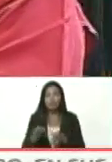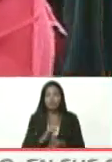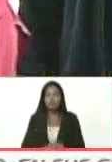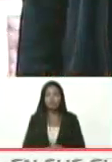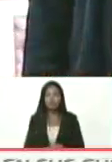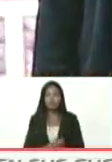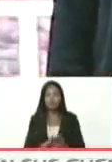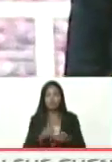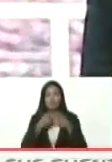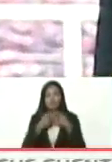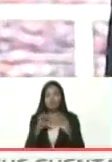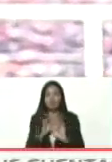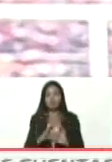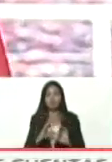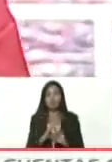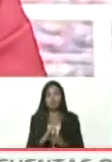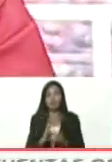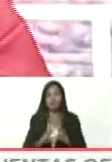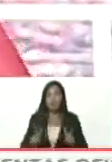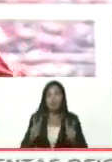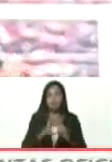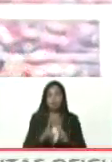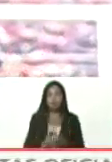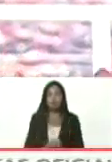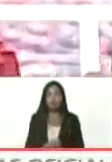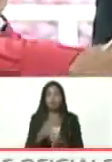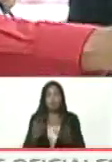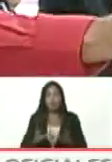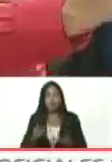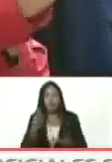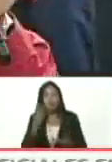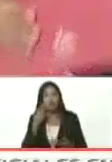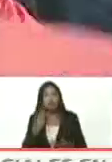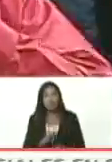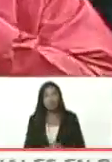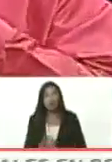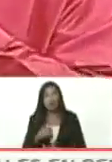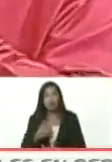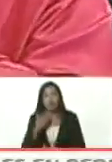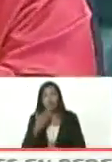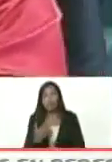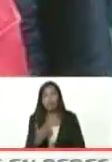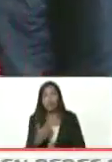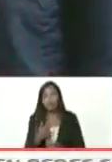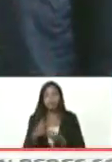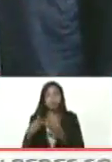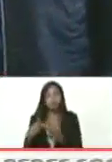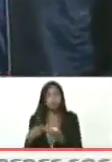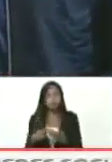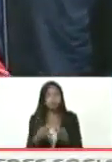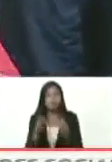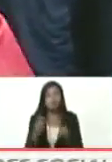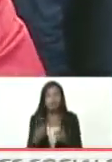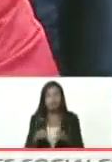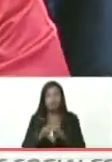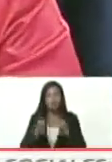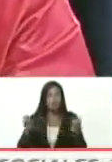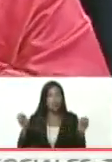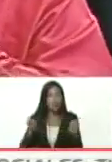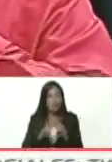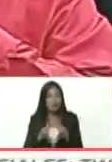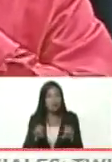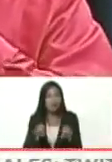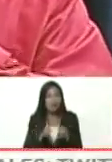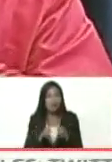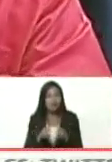para que no pierdan valor. Yo vengo, por ejemplo, si me están pidiendo X monto para la tubería de